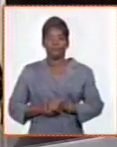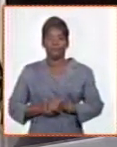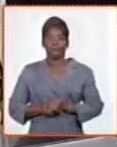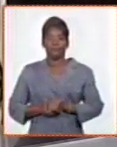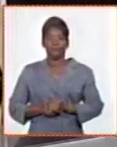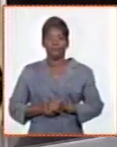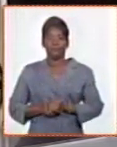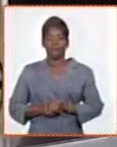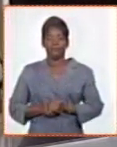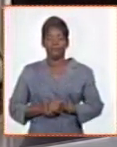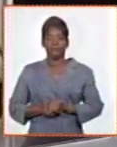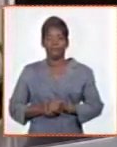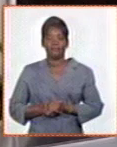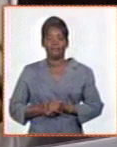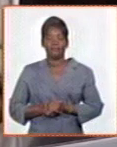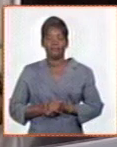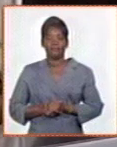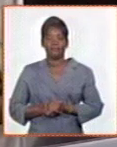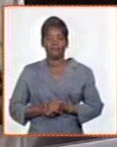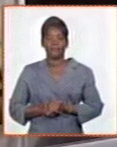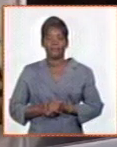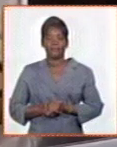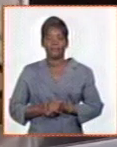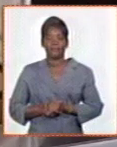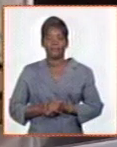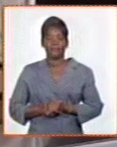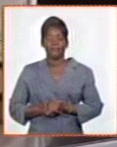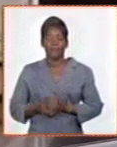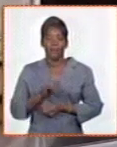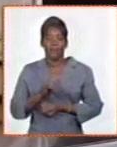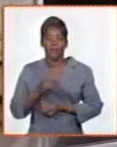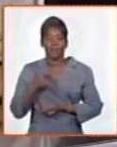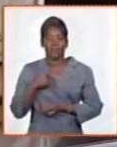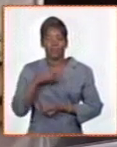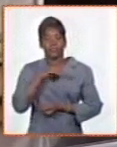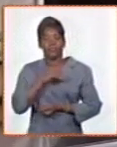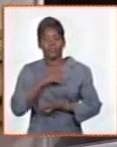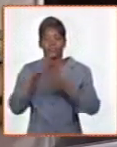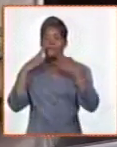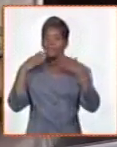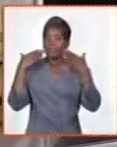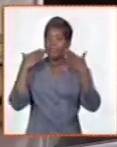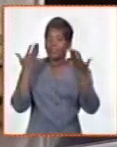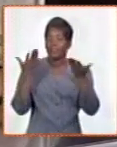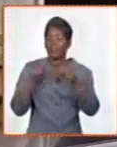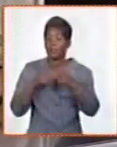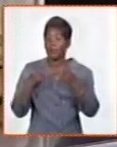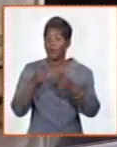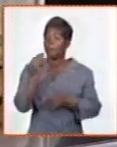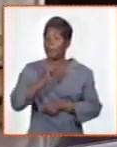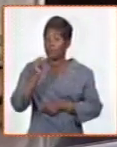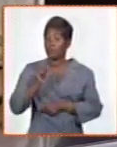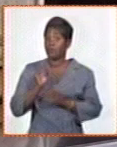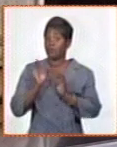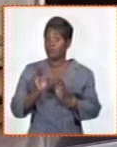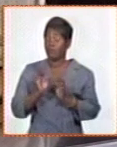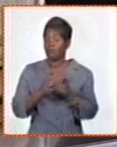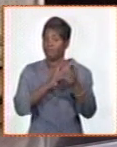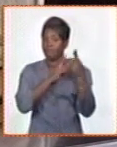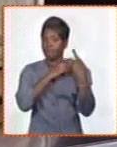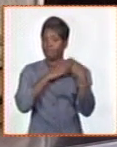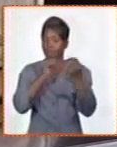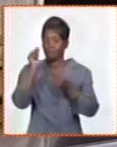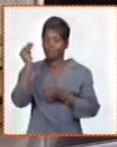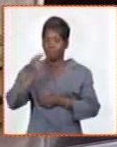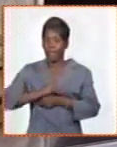que yo aburridos no quiero al lado mío a ninguno, ni vago. Gente que realmente asuman lo que lleva este proyecto